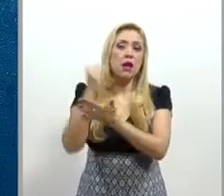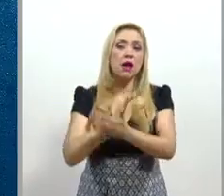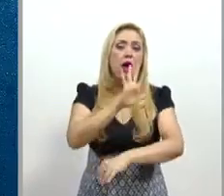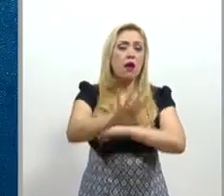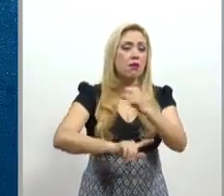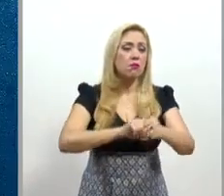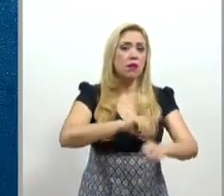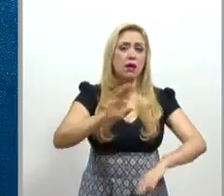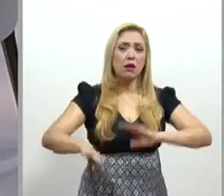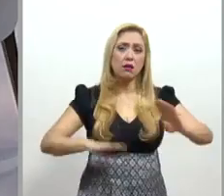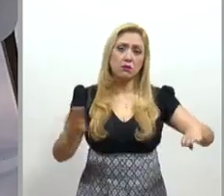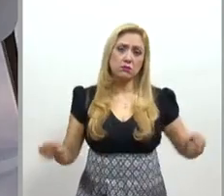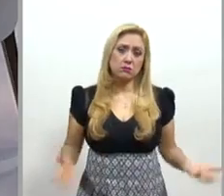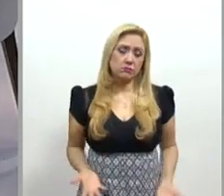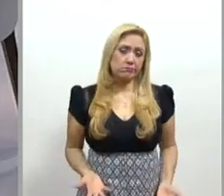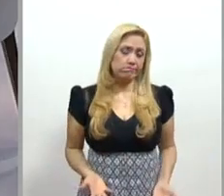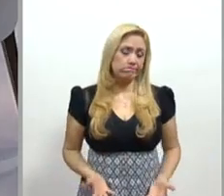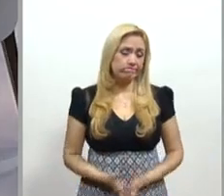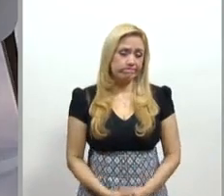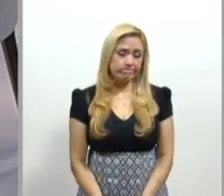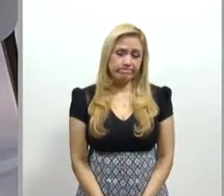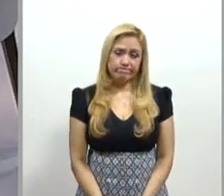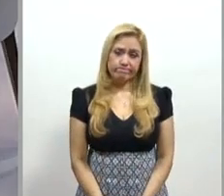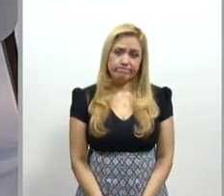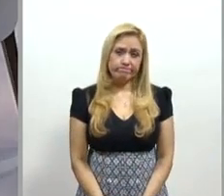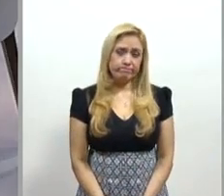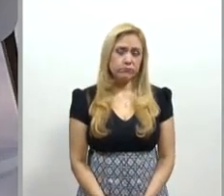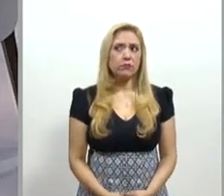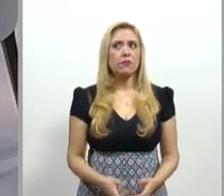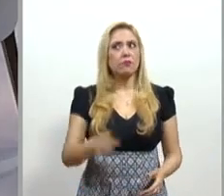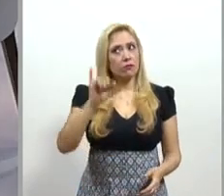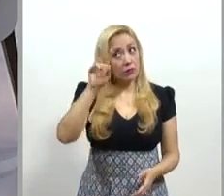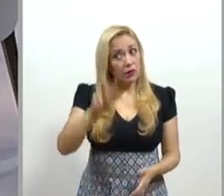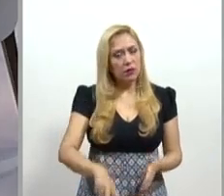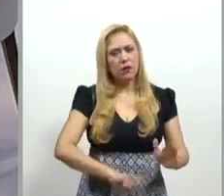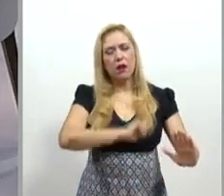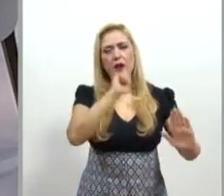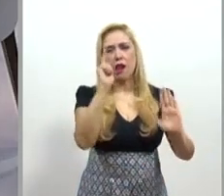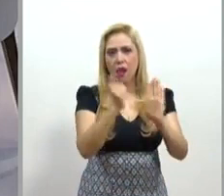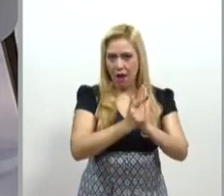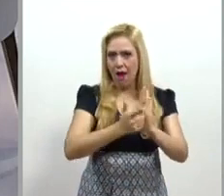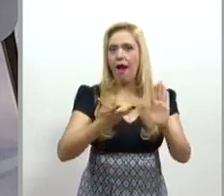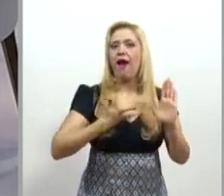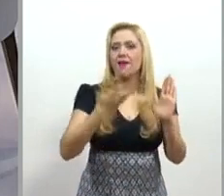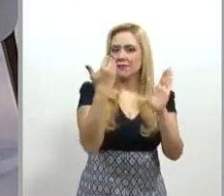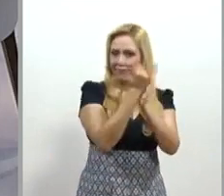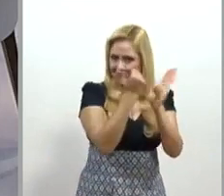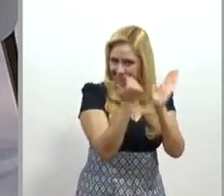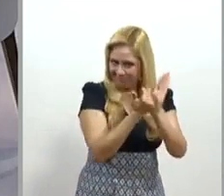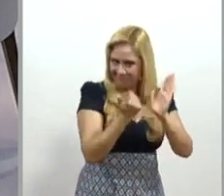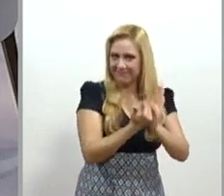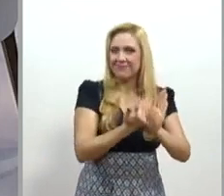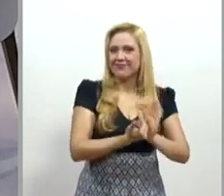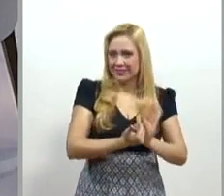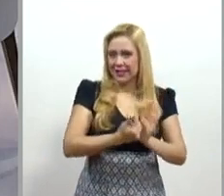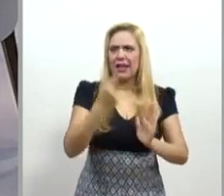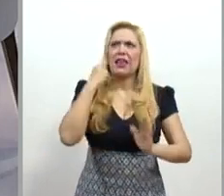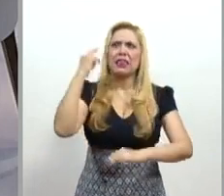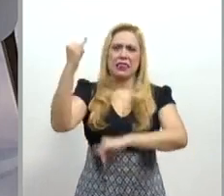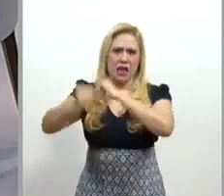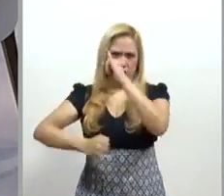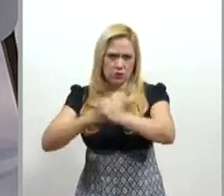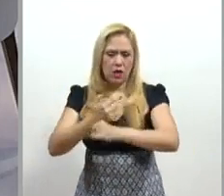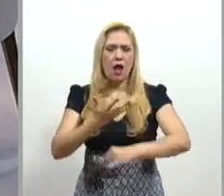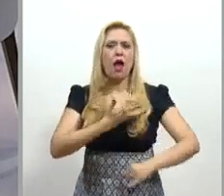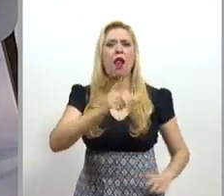biodiversidad. Pues, y frente a este fenómeno, bueno, el derecho tiene algunas respuestas, David. Tanto a nivel internacional, pues ya